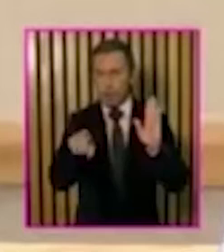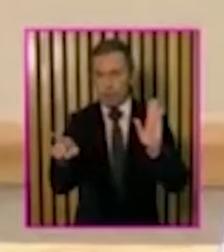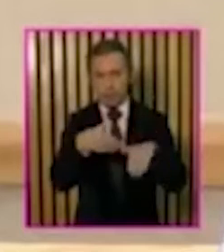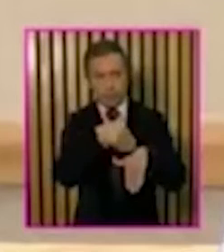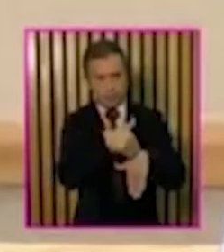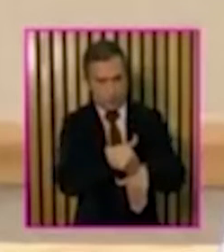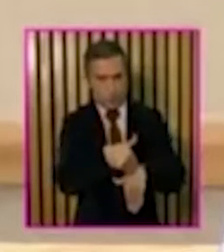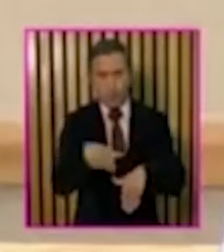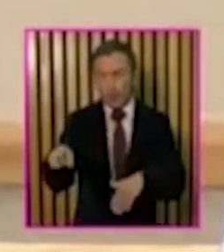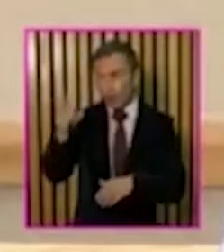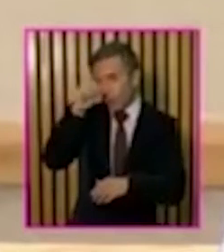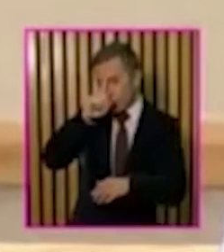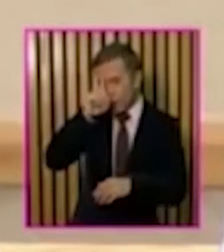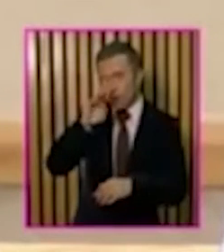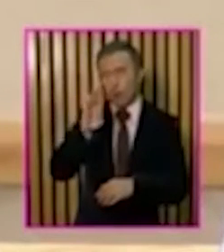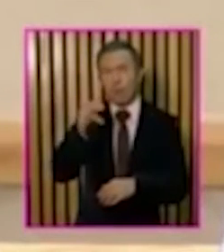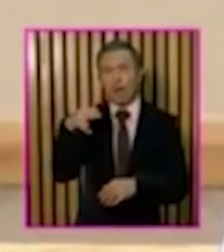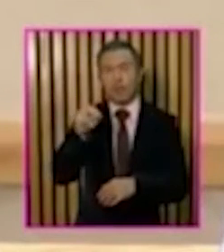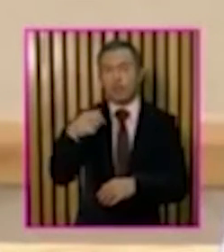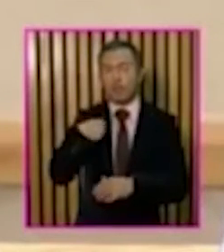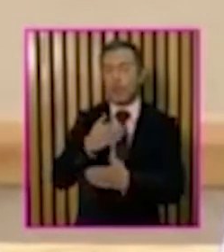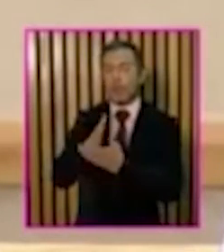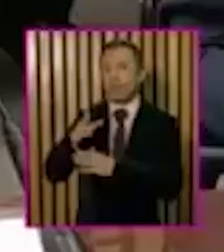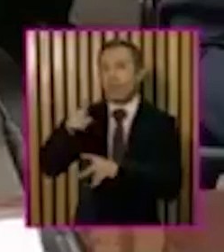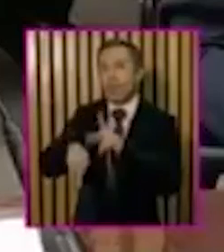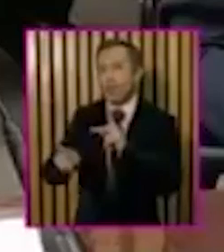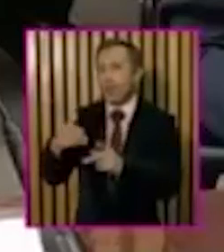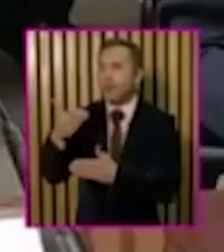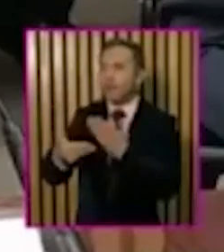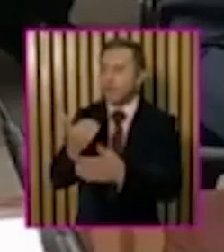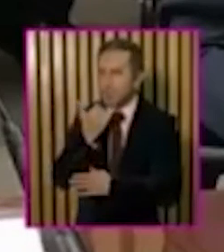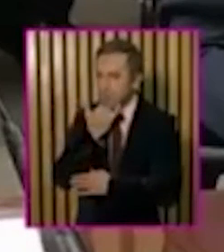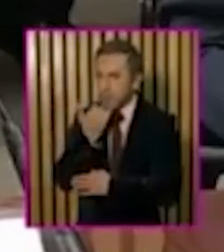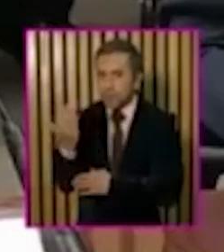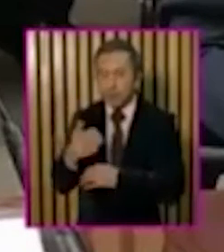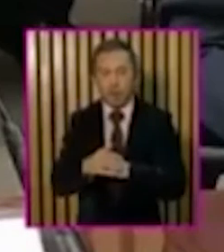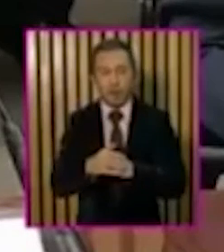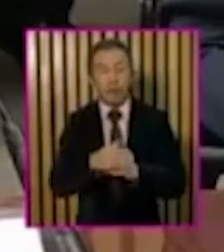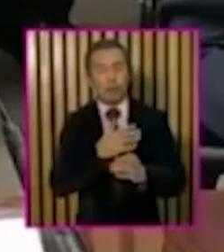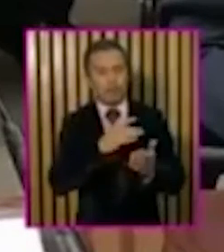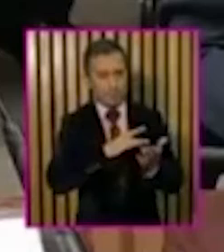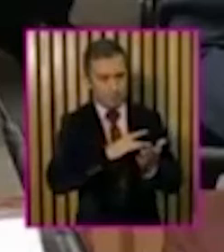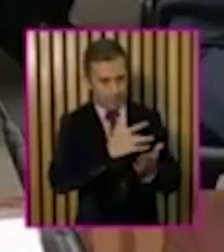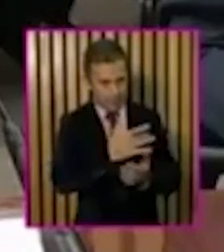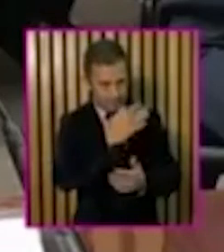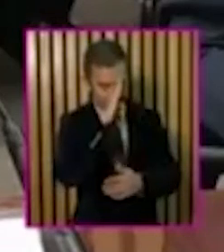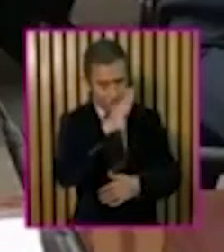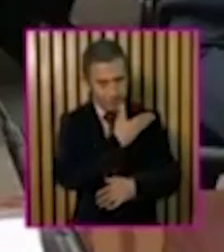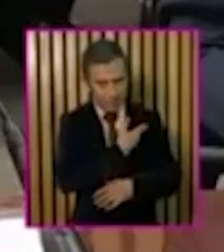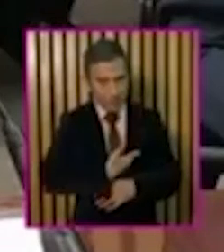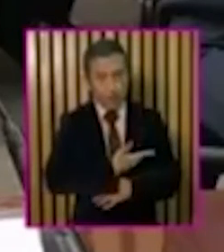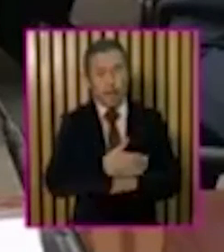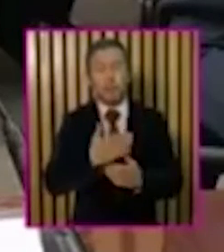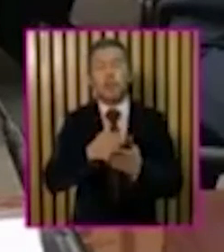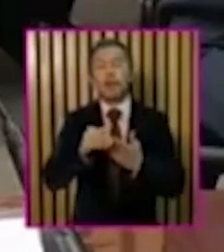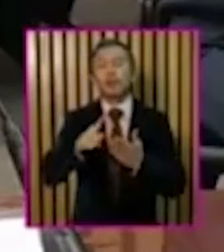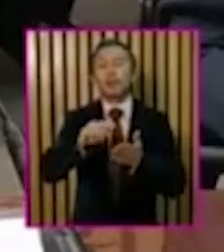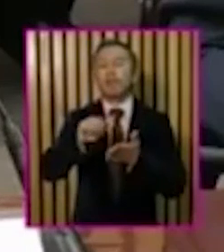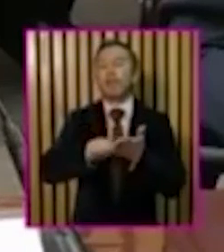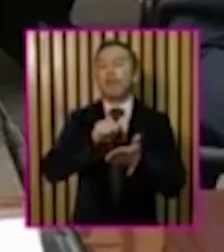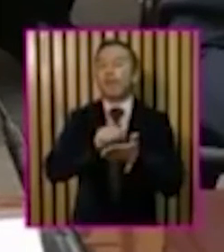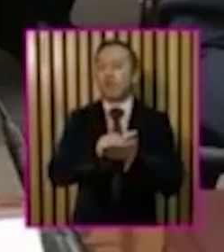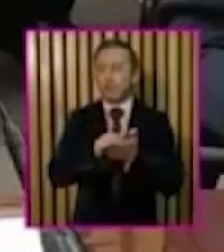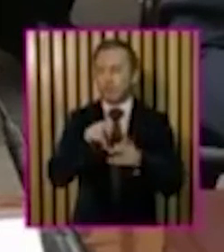mil cargos de elección popular asimismo los 300 consejos distritales también se realizan sesiones para realizar esta actividad